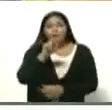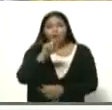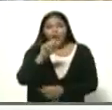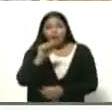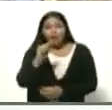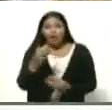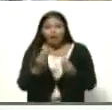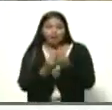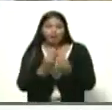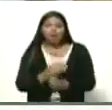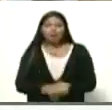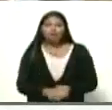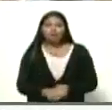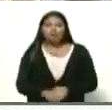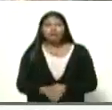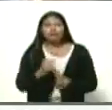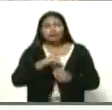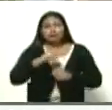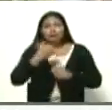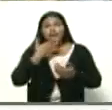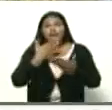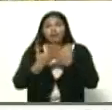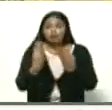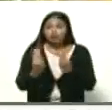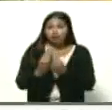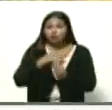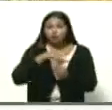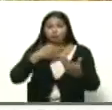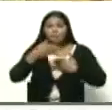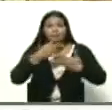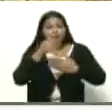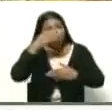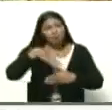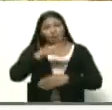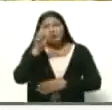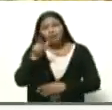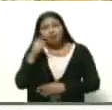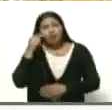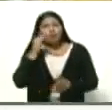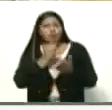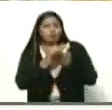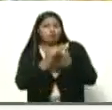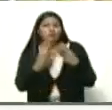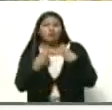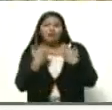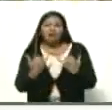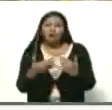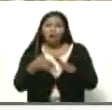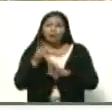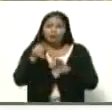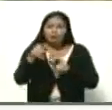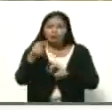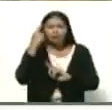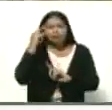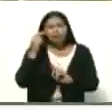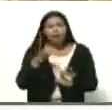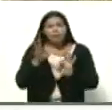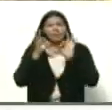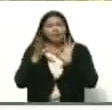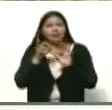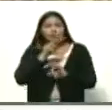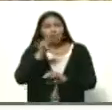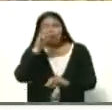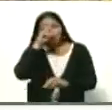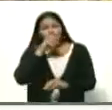Gabriela. Gracias, Jordana, por la invitación a compartir con el pueblo venezolano parte de los testimonios y las vivencias de esa fecha emblemática a sus